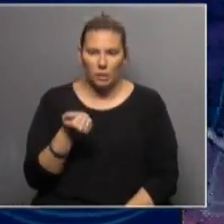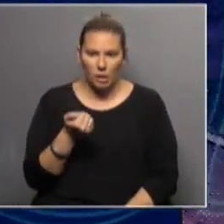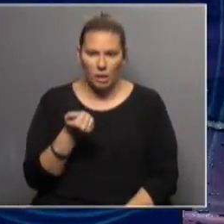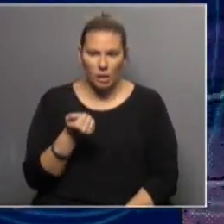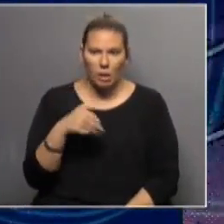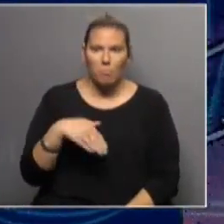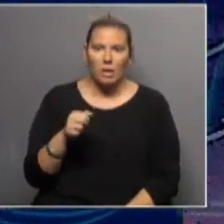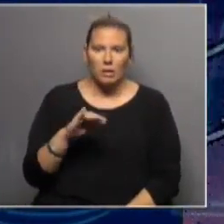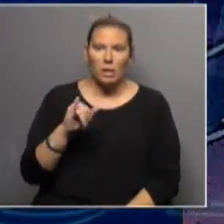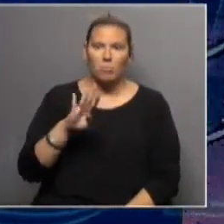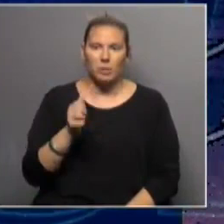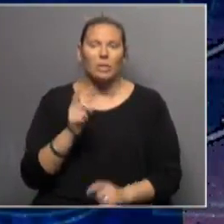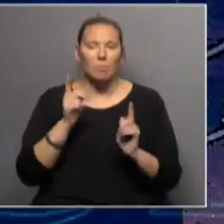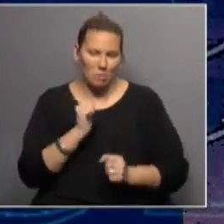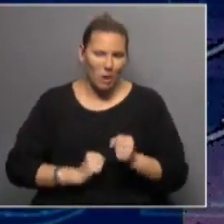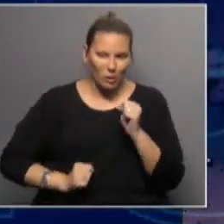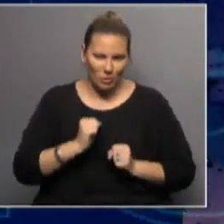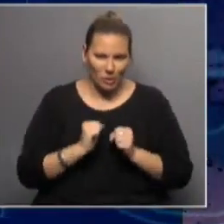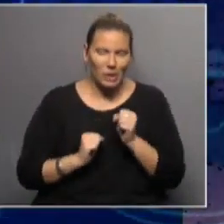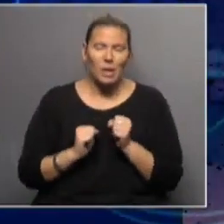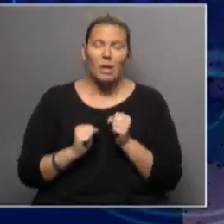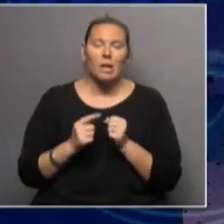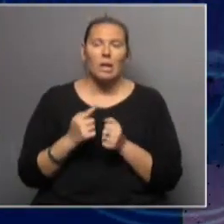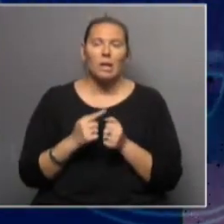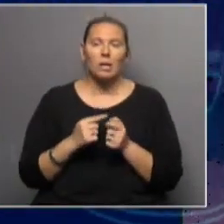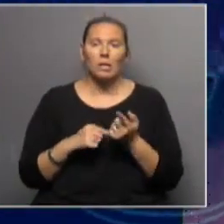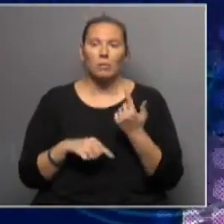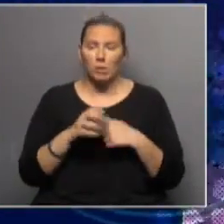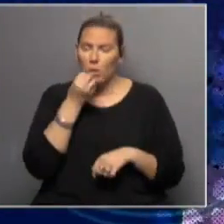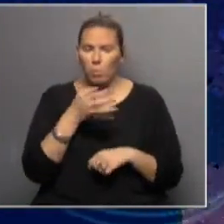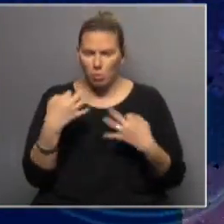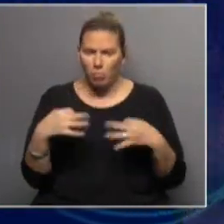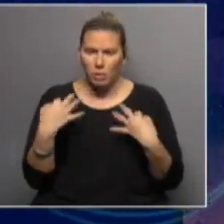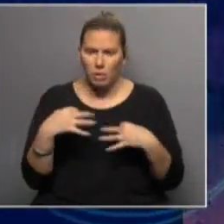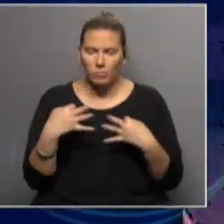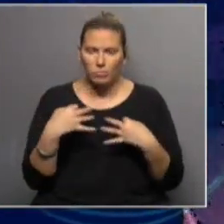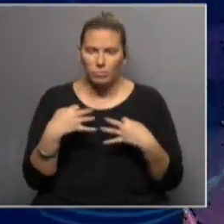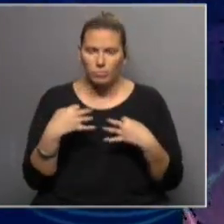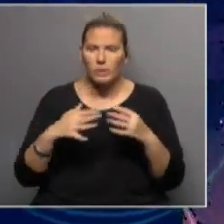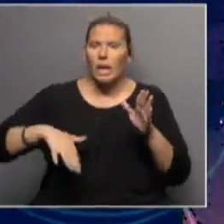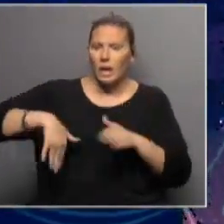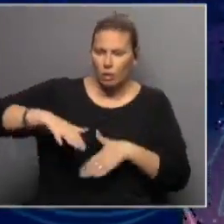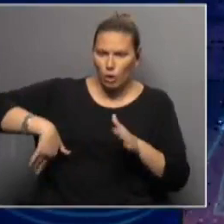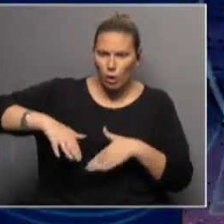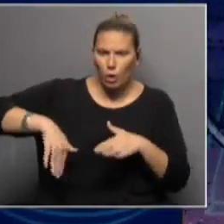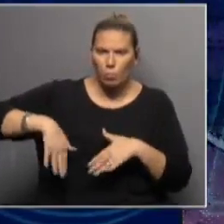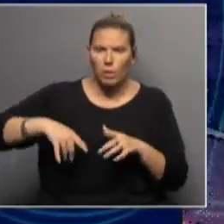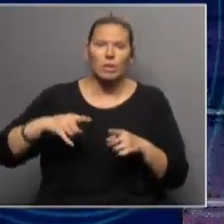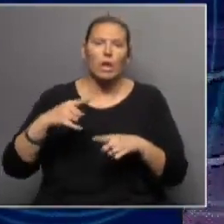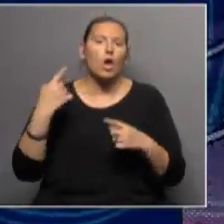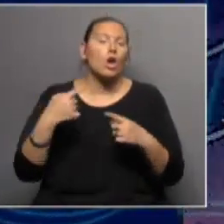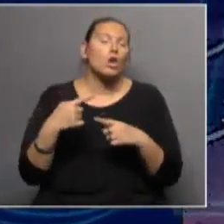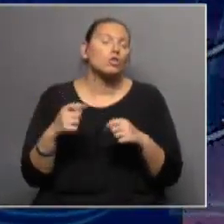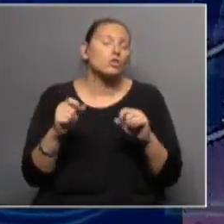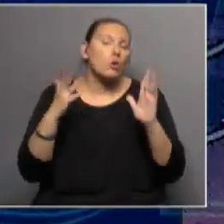María bueno. Pía, aparte, va a correr. Entonces va a estar muy bueno, va a estar candombe, o sea, sorpresas